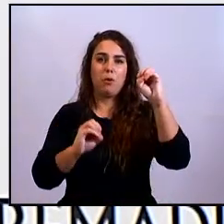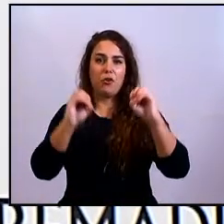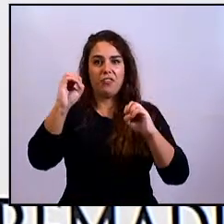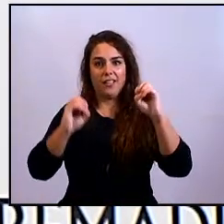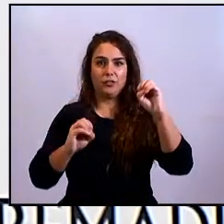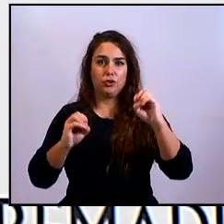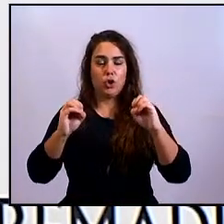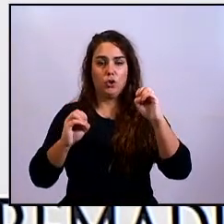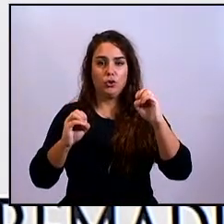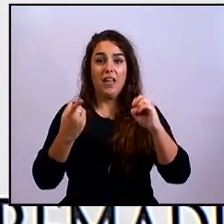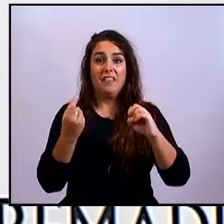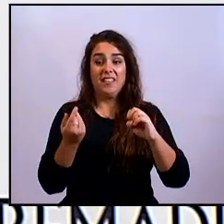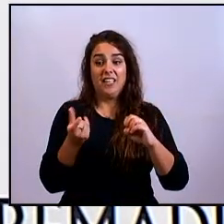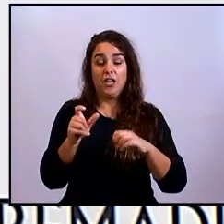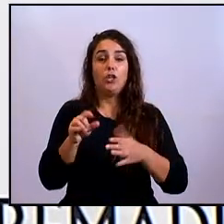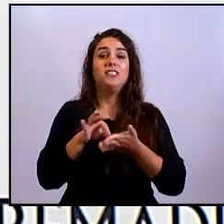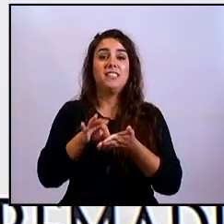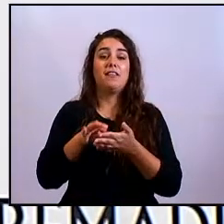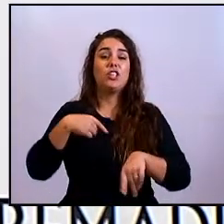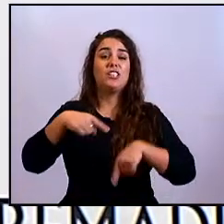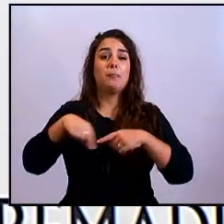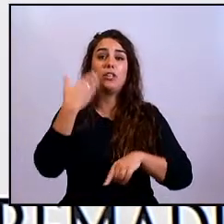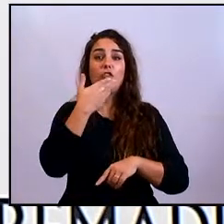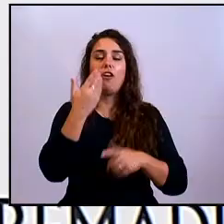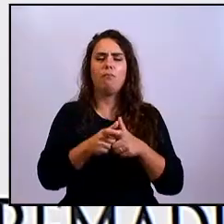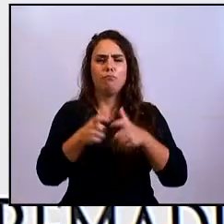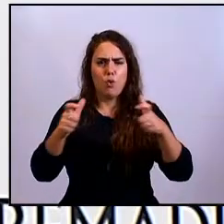la partida destinada al servicio de transporte escolar.